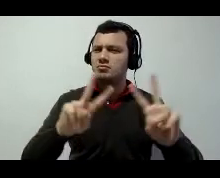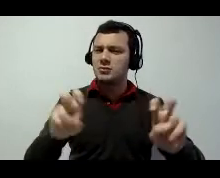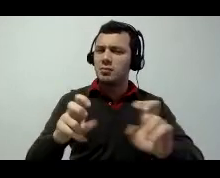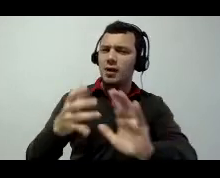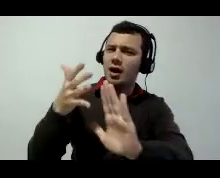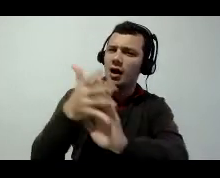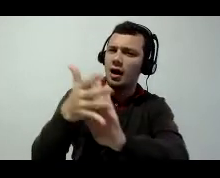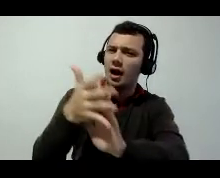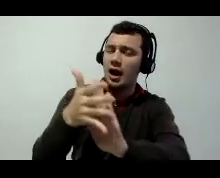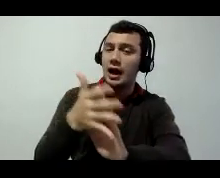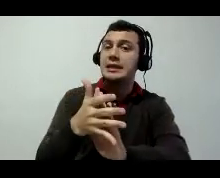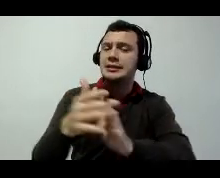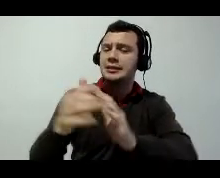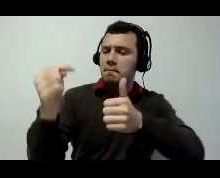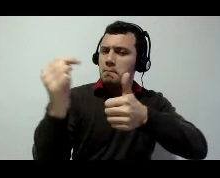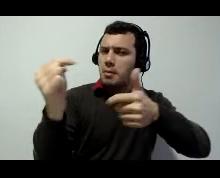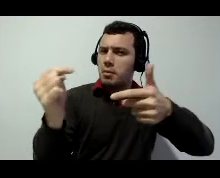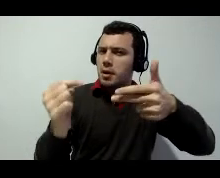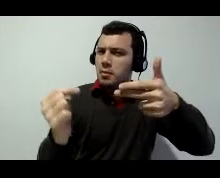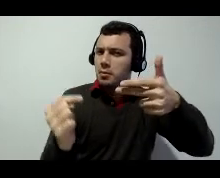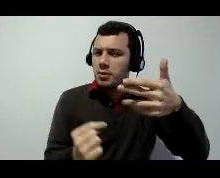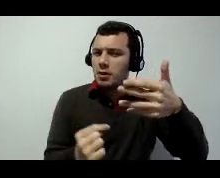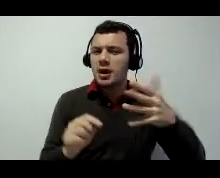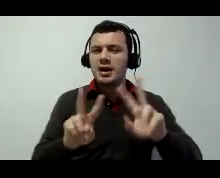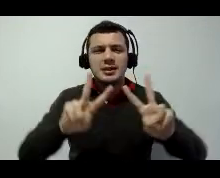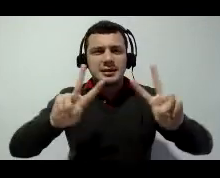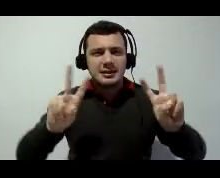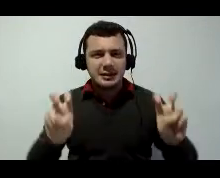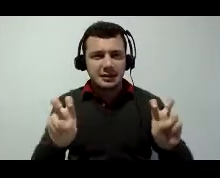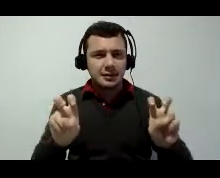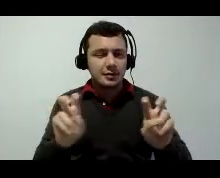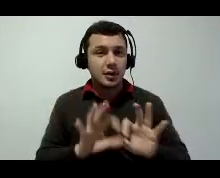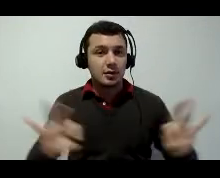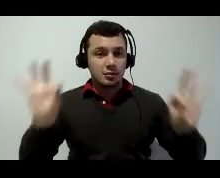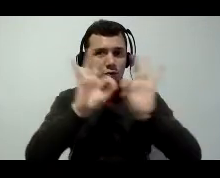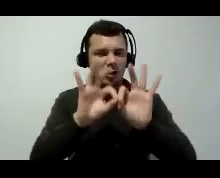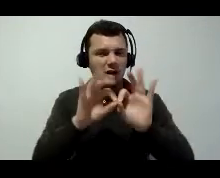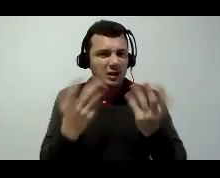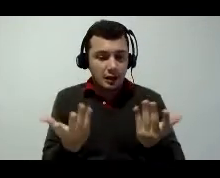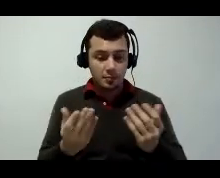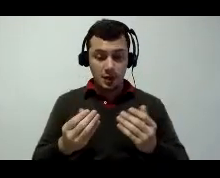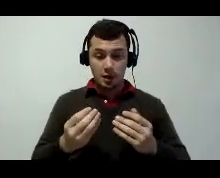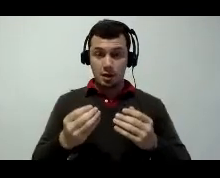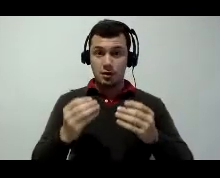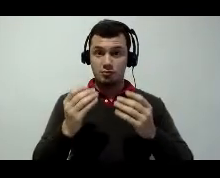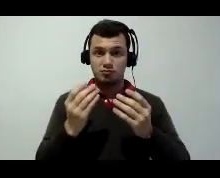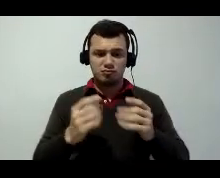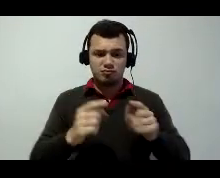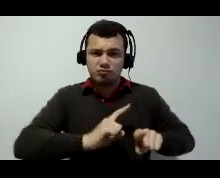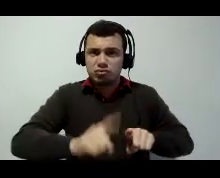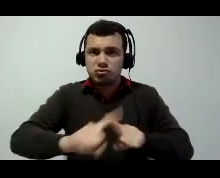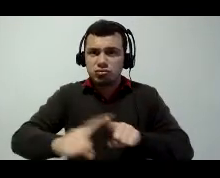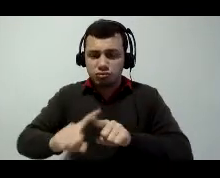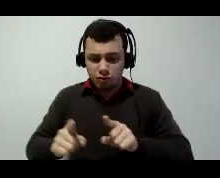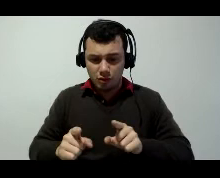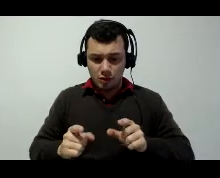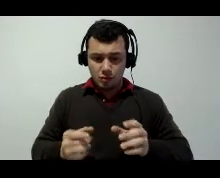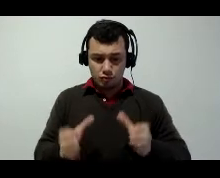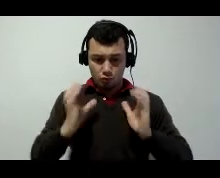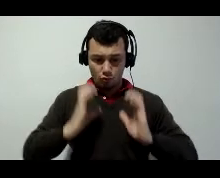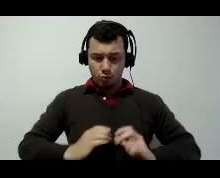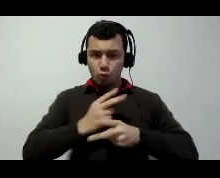se deben tener en cuenta para el dimensionamiento, aprovisionamiento y distribución de los elementos de protección